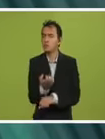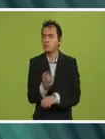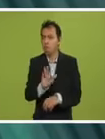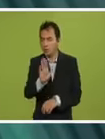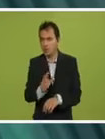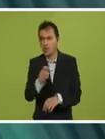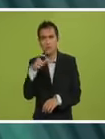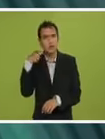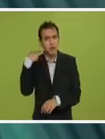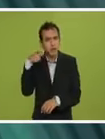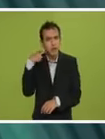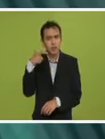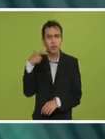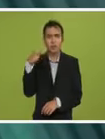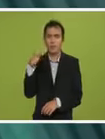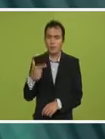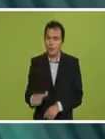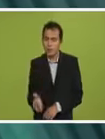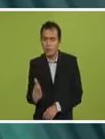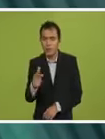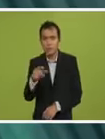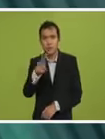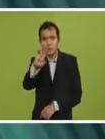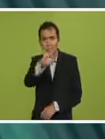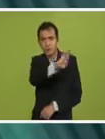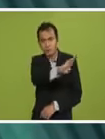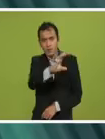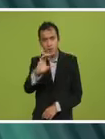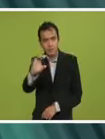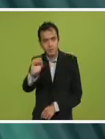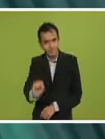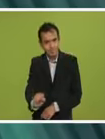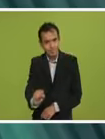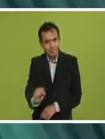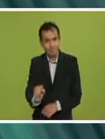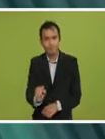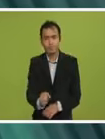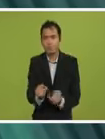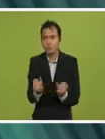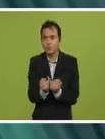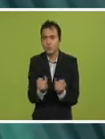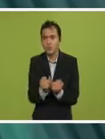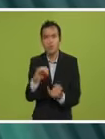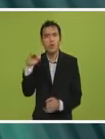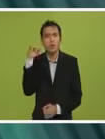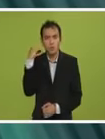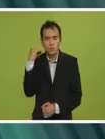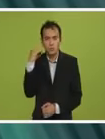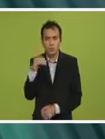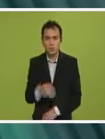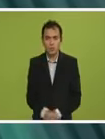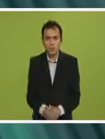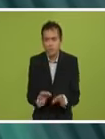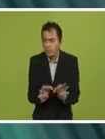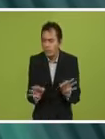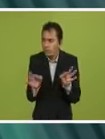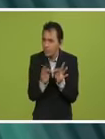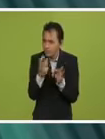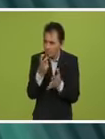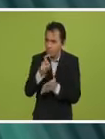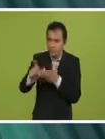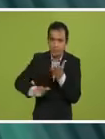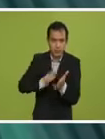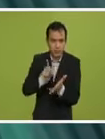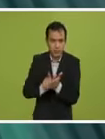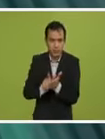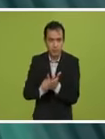que en Querétaro, Guanajuato, Baja California Sur recientemente y también recientemente Oaxaca. Lo importante también de esta ley, si